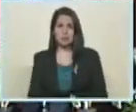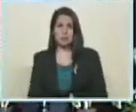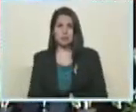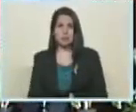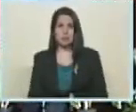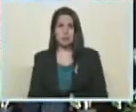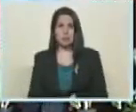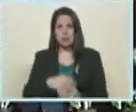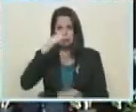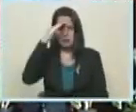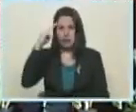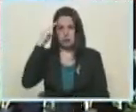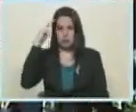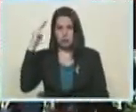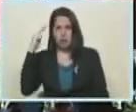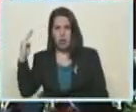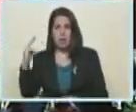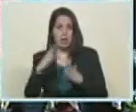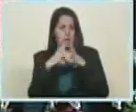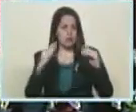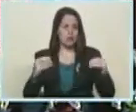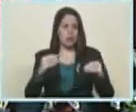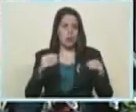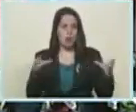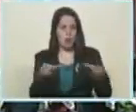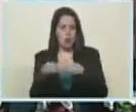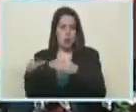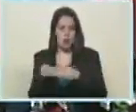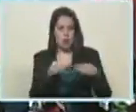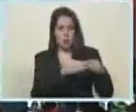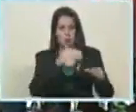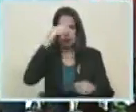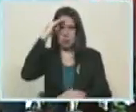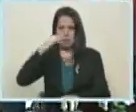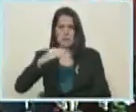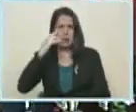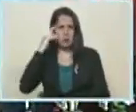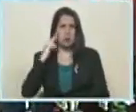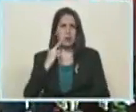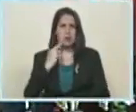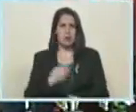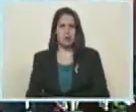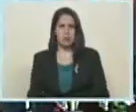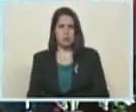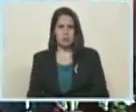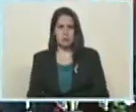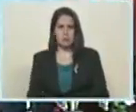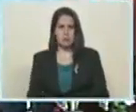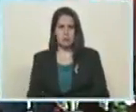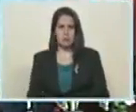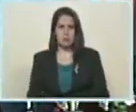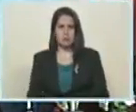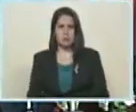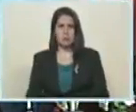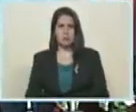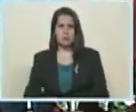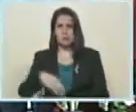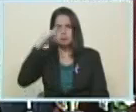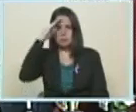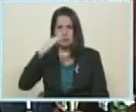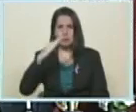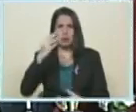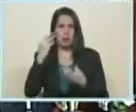Quiero saludar a nuestra Fuerza Armada Nacional Bolivariana, al almirante